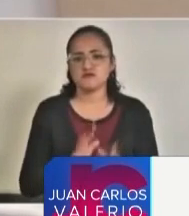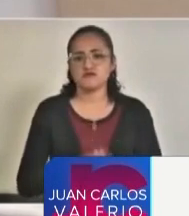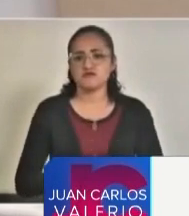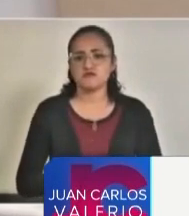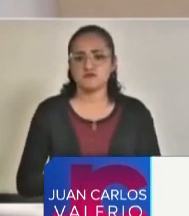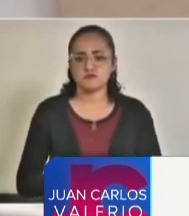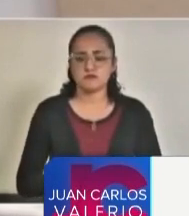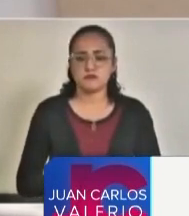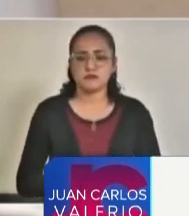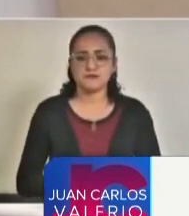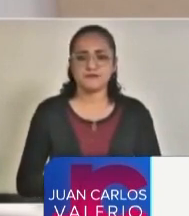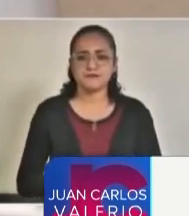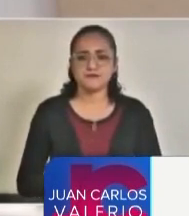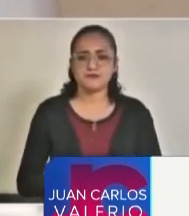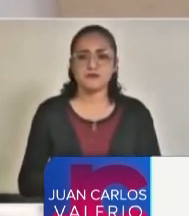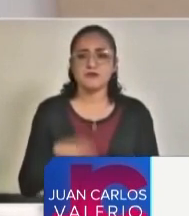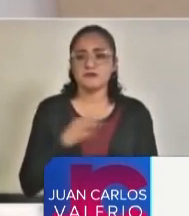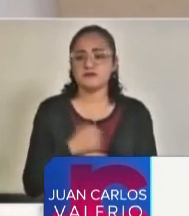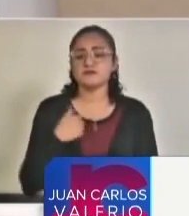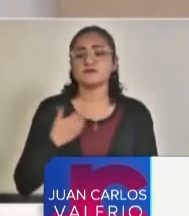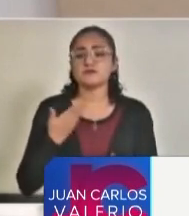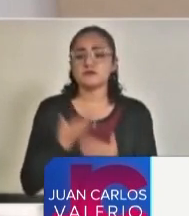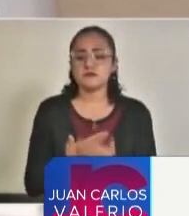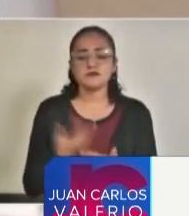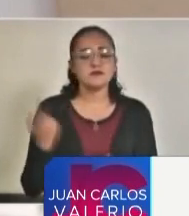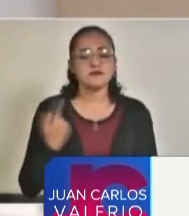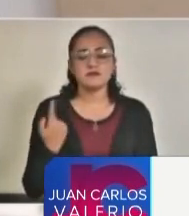Pero hoy les pido que